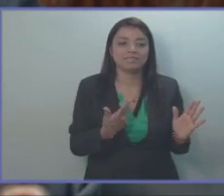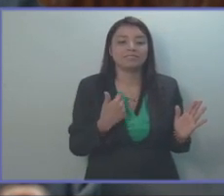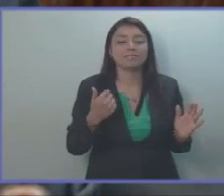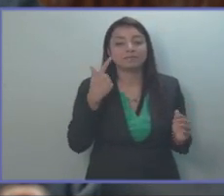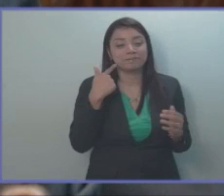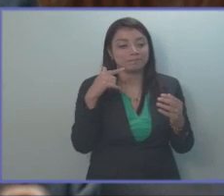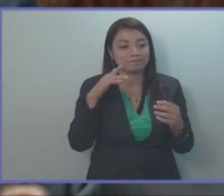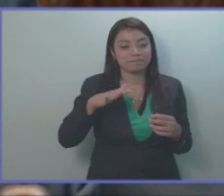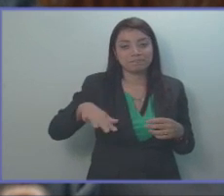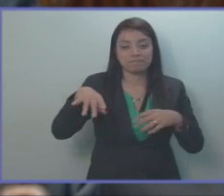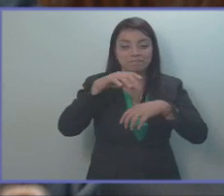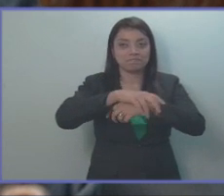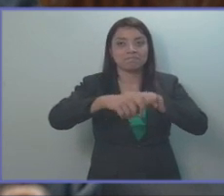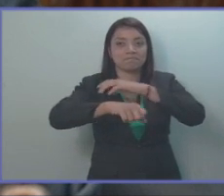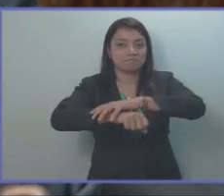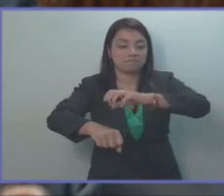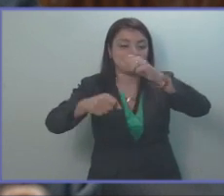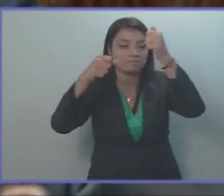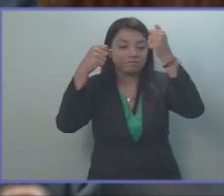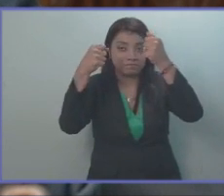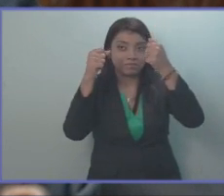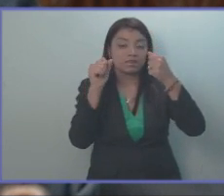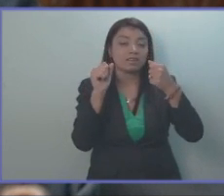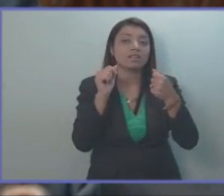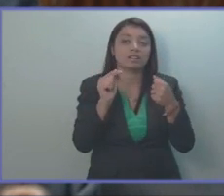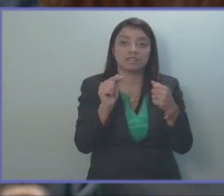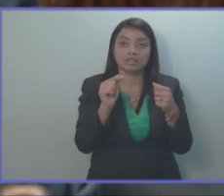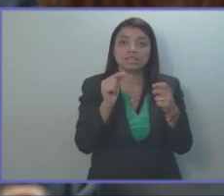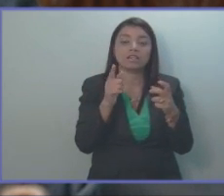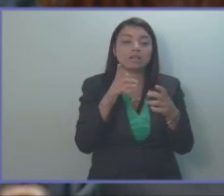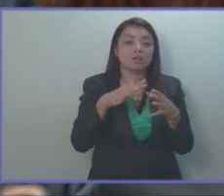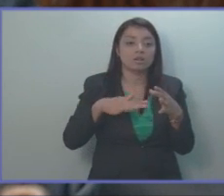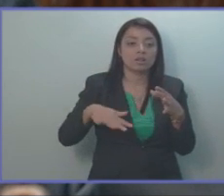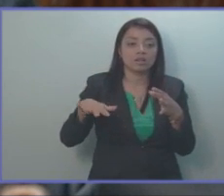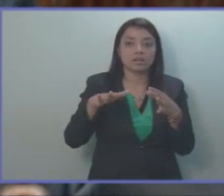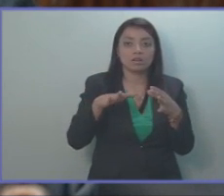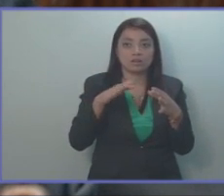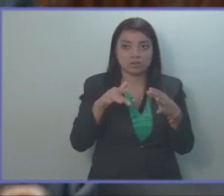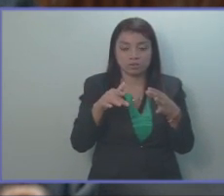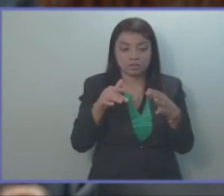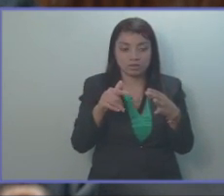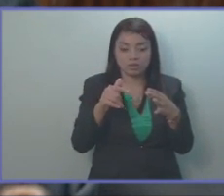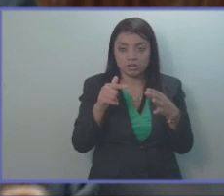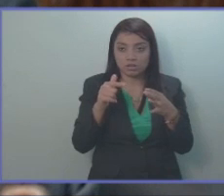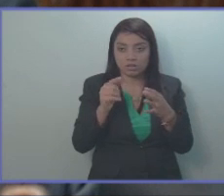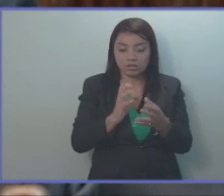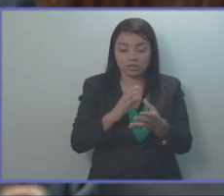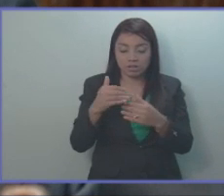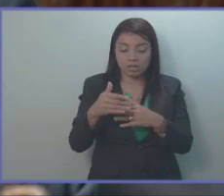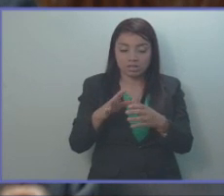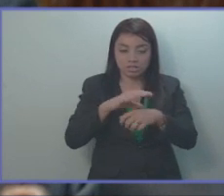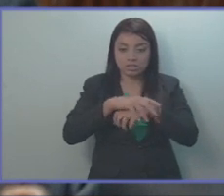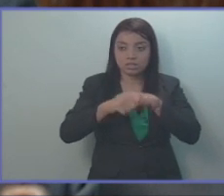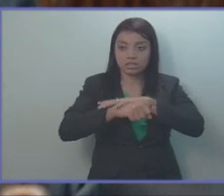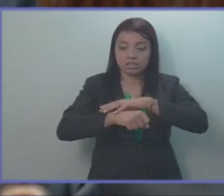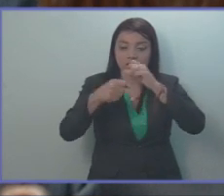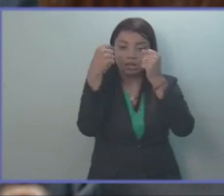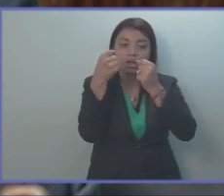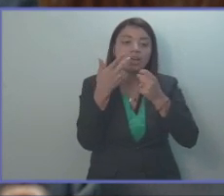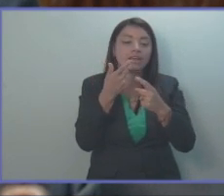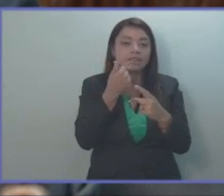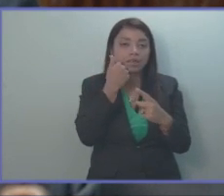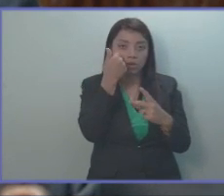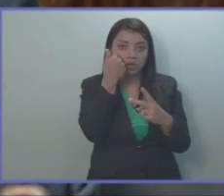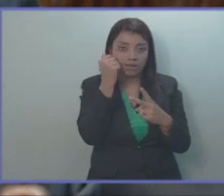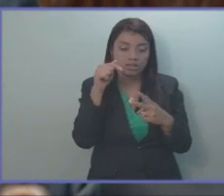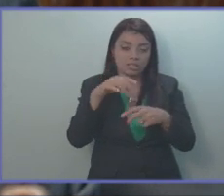centros penitenciarios, granjas penitenciarias, centros intermedios y centros temporales de reclusión. Medidas